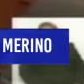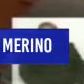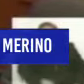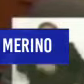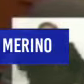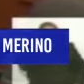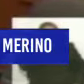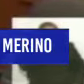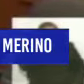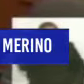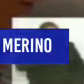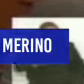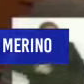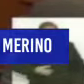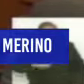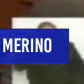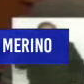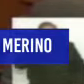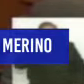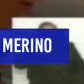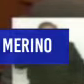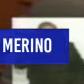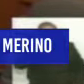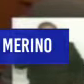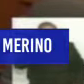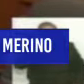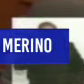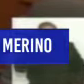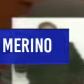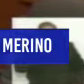Señor presidente Manuel Merino de Lama,